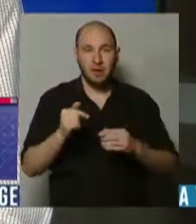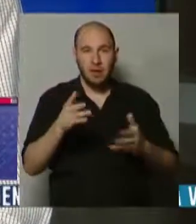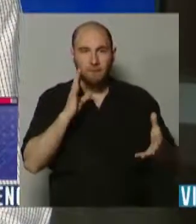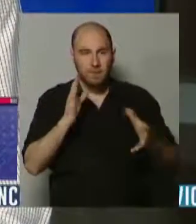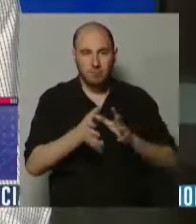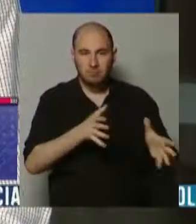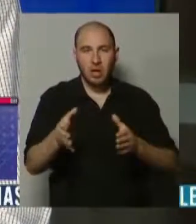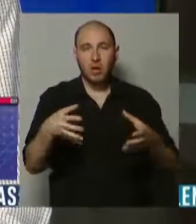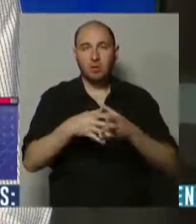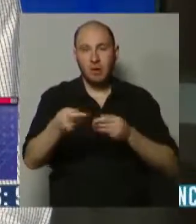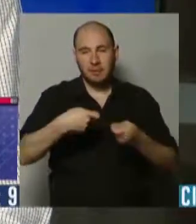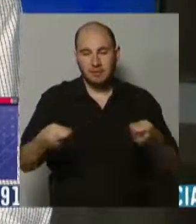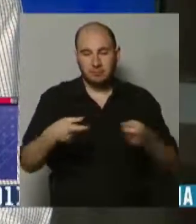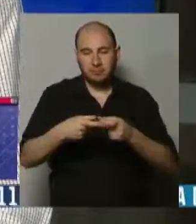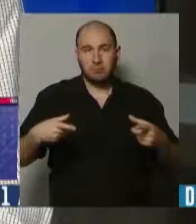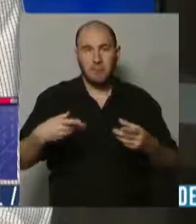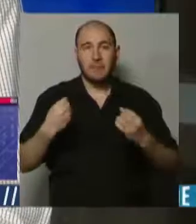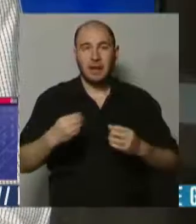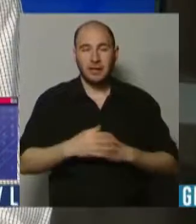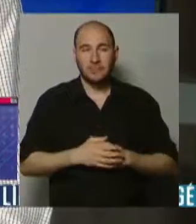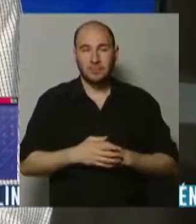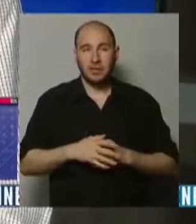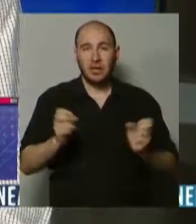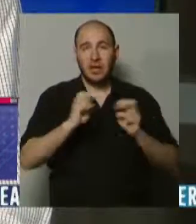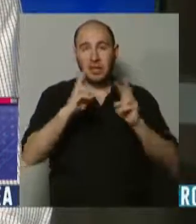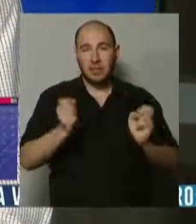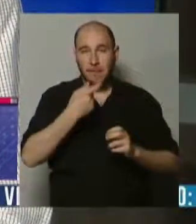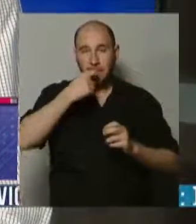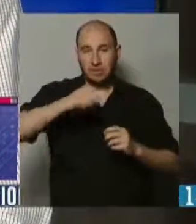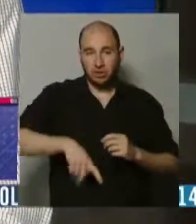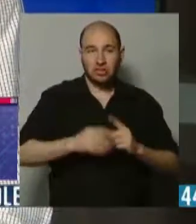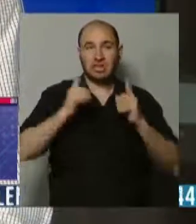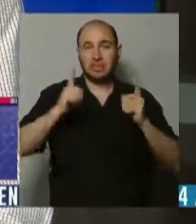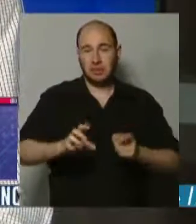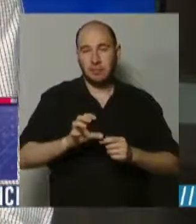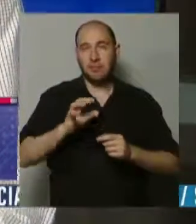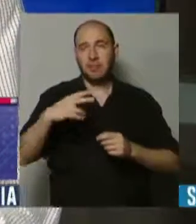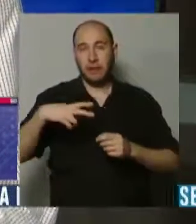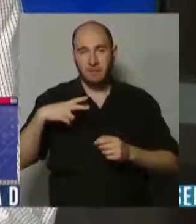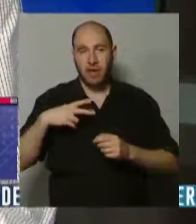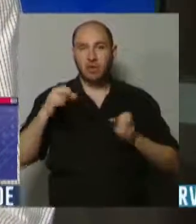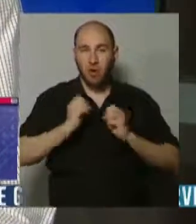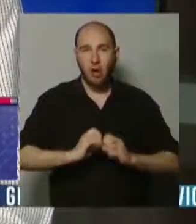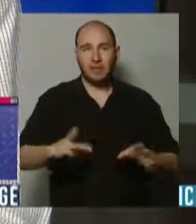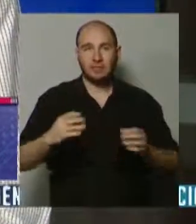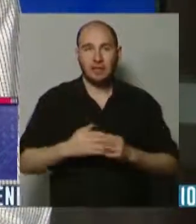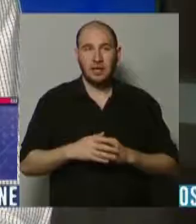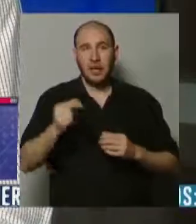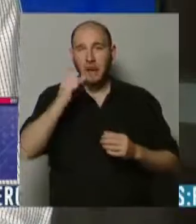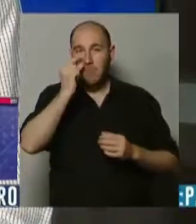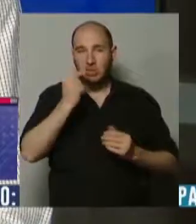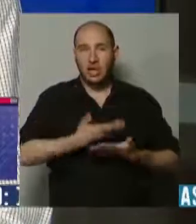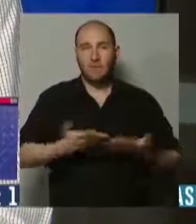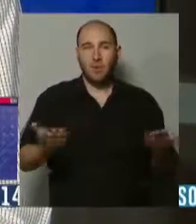canales con el sector de las pequeñas y medianas empresas para, desde el punto de vista provincial y desde el punto de vista privado, empezar a generar las